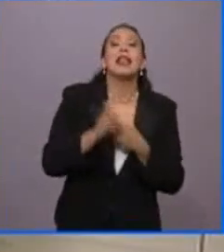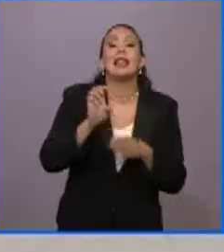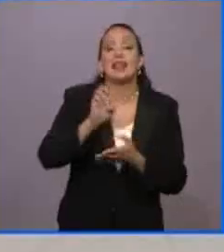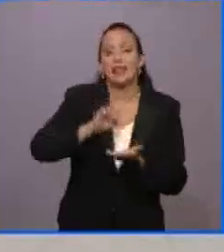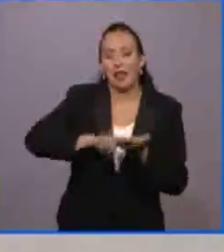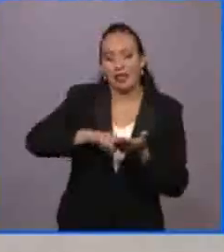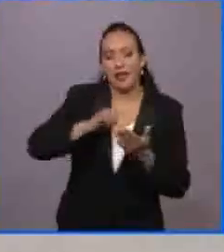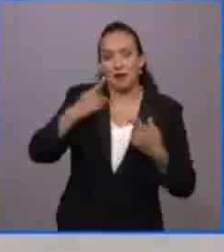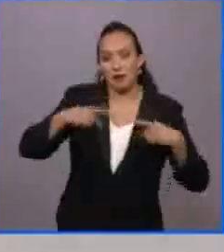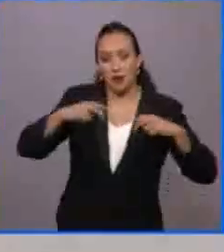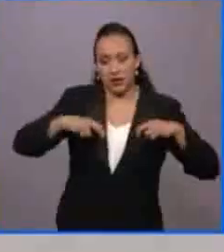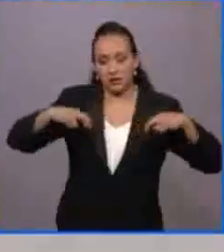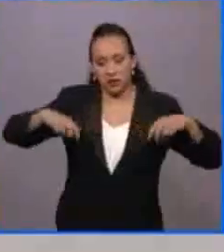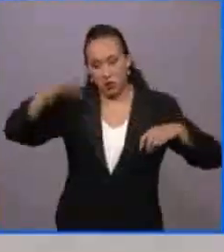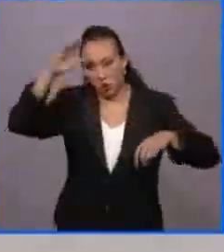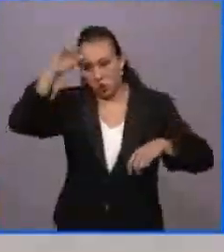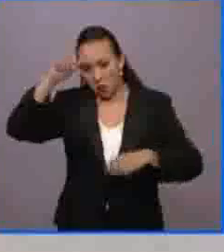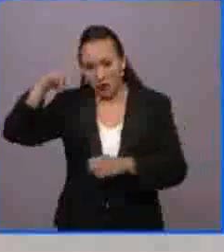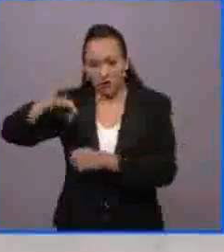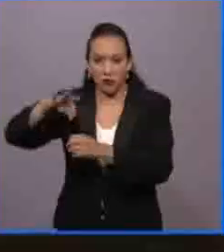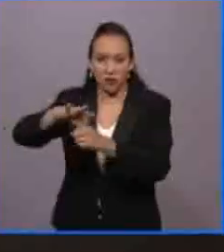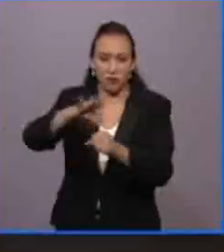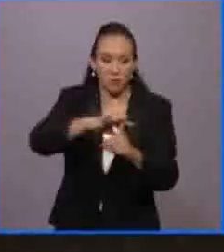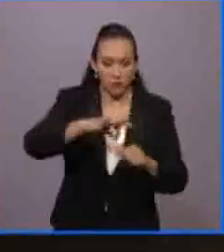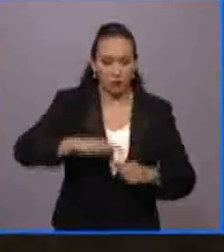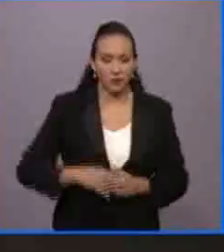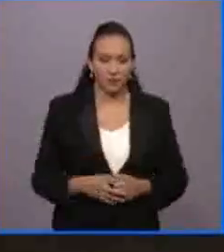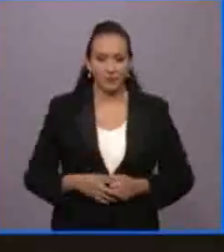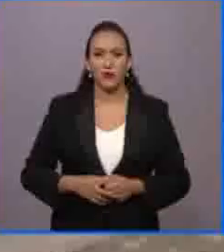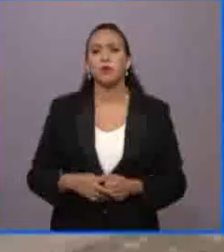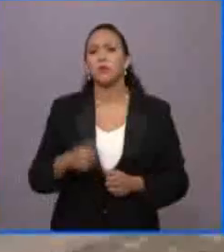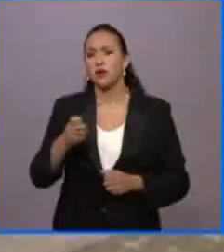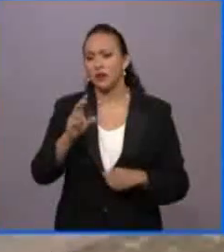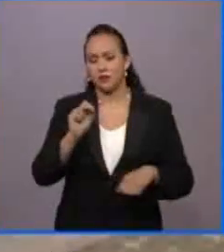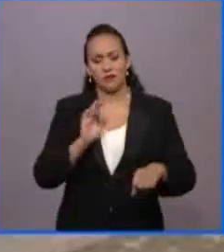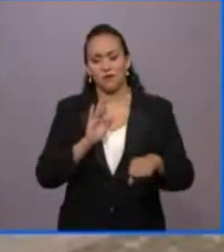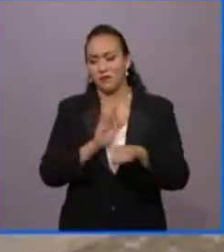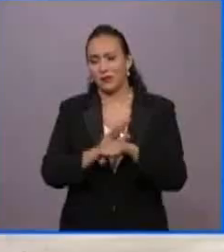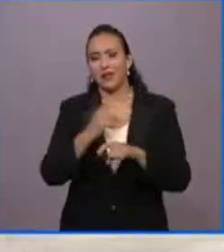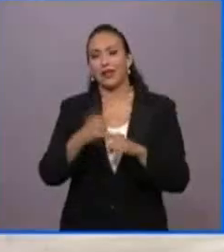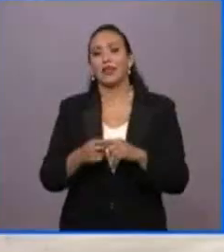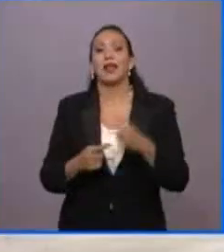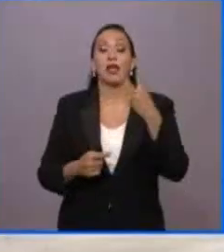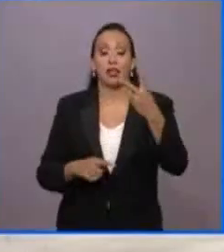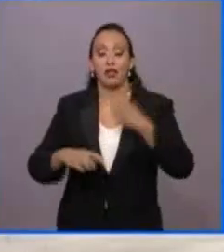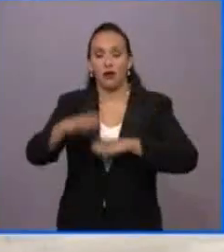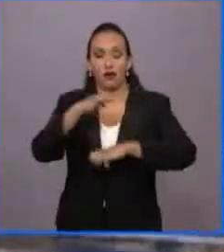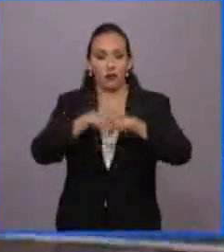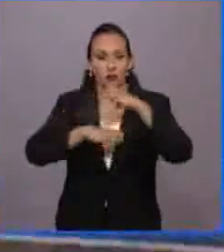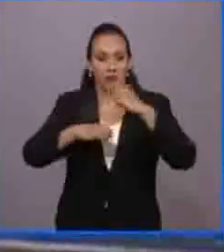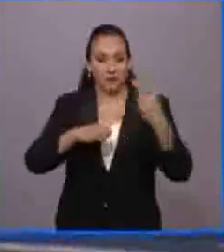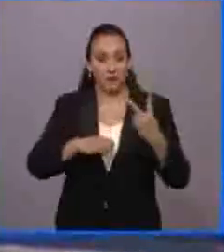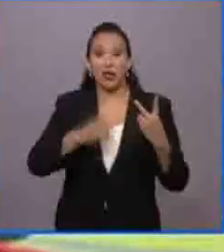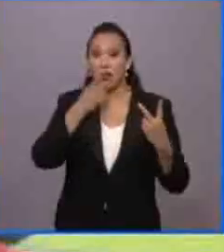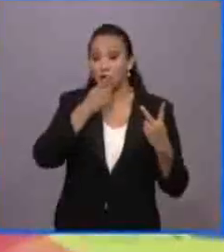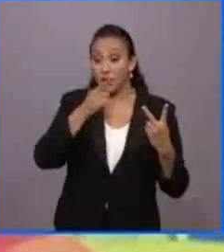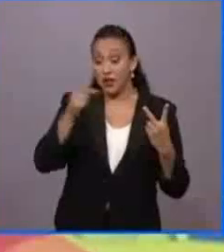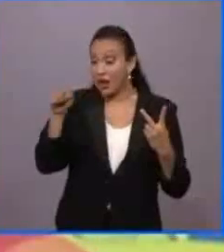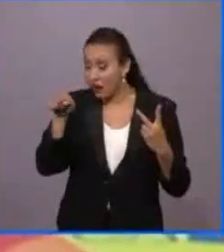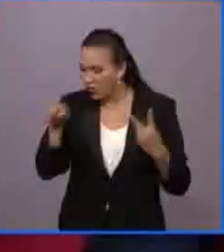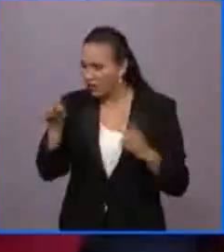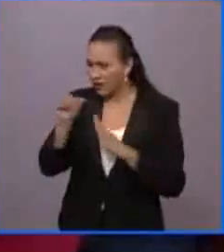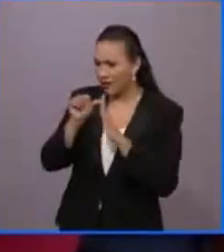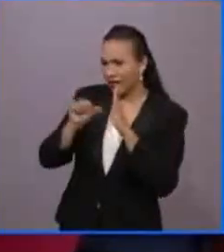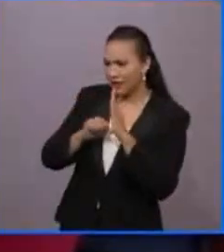una solución favorable para todos. Con ello, negó la protección de la justicia a 2 empresas que impugnaron el mencionado